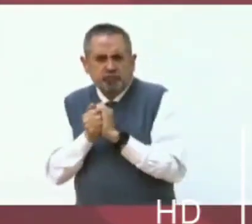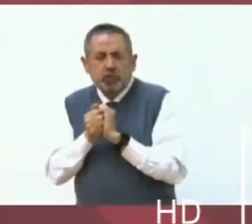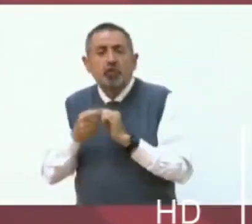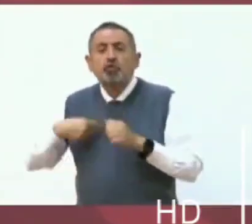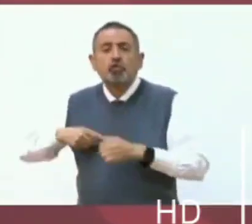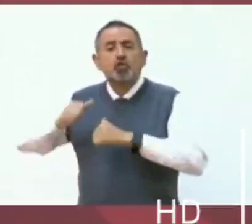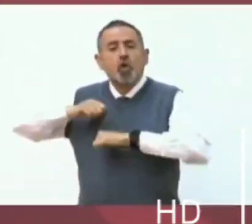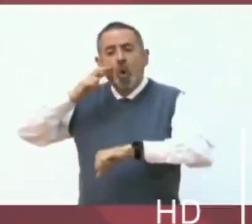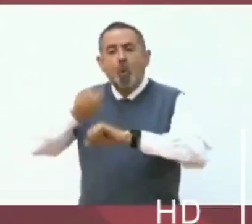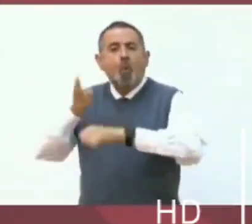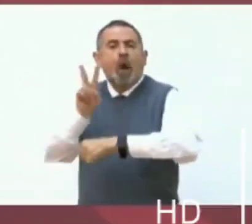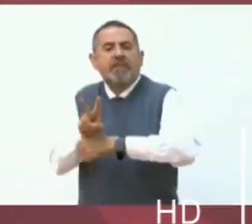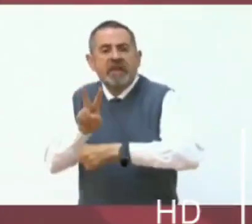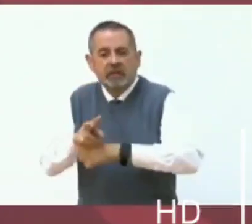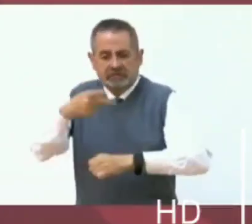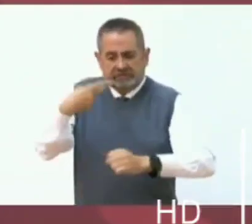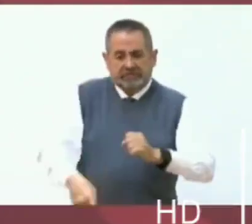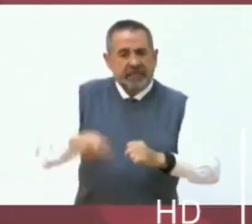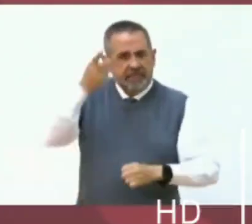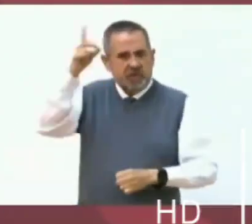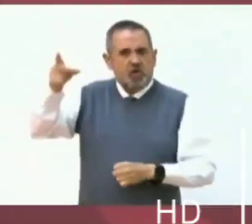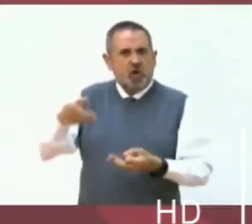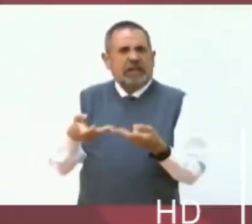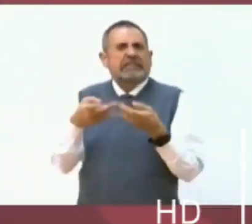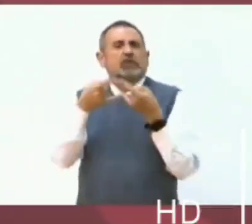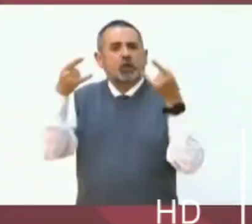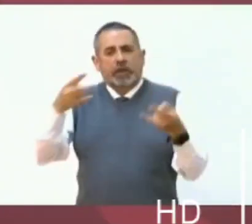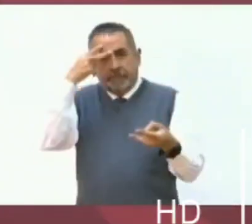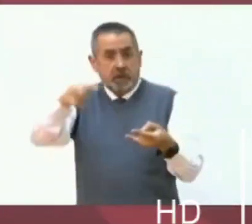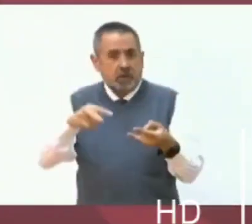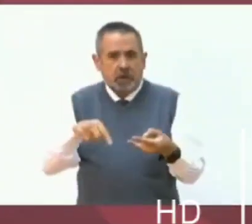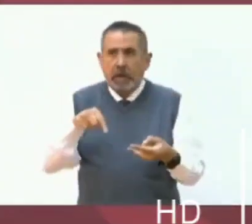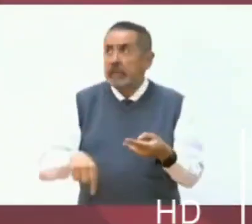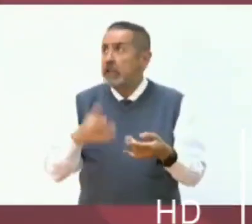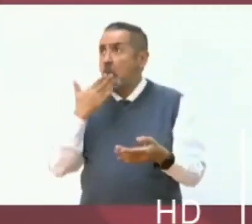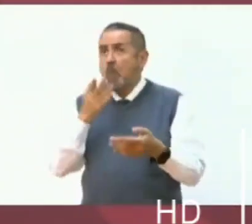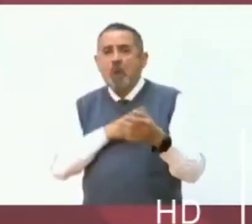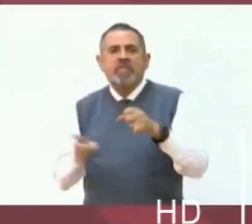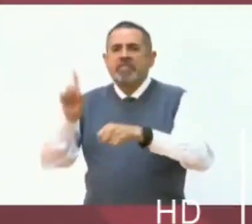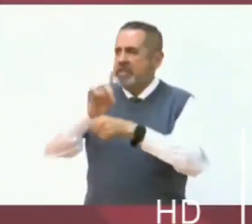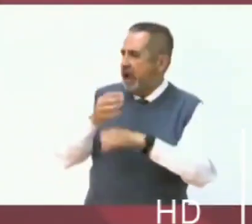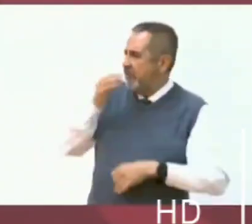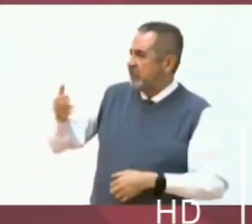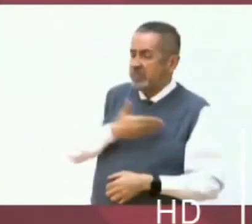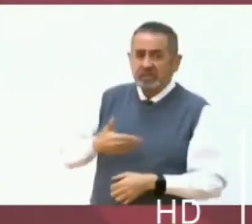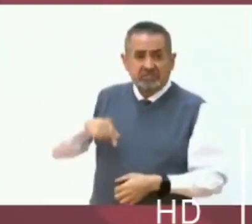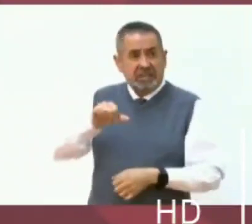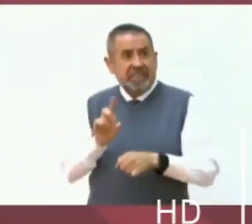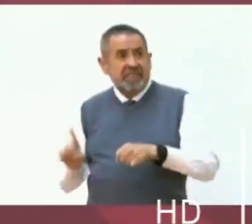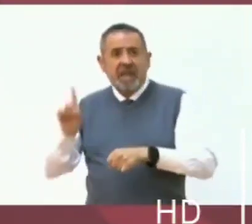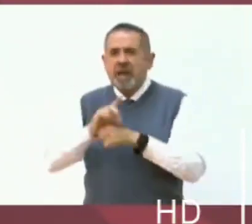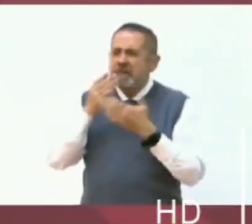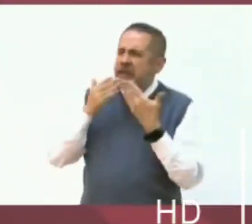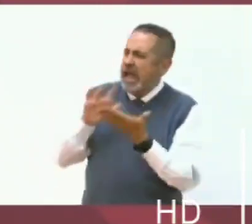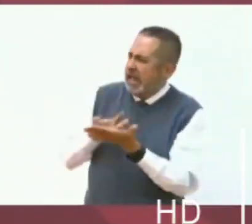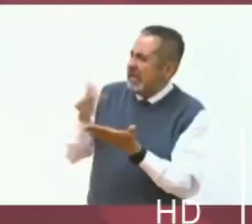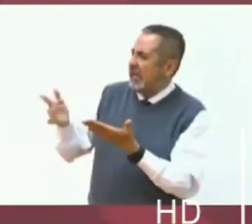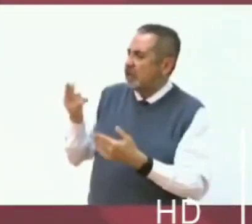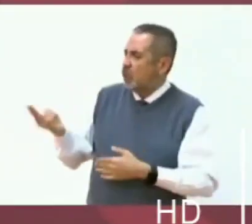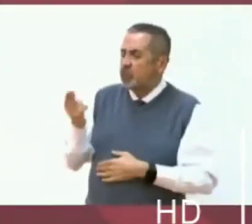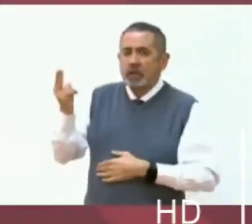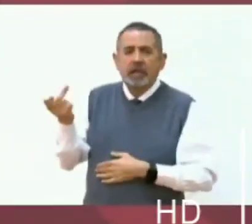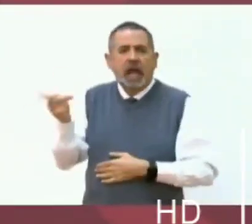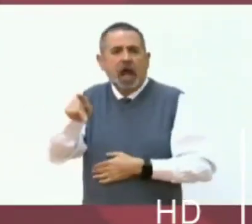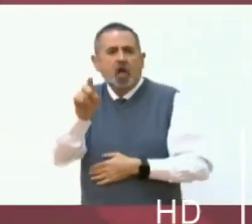guardianes del patrimonio y de la historia de la nación. Esto es un buen día, señor presidente, para darle las gracias a usted y a